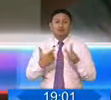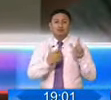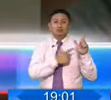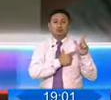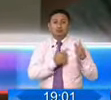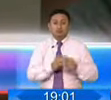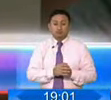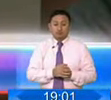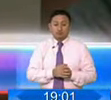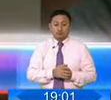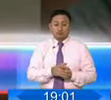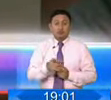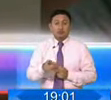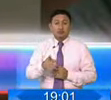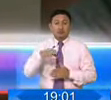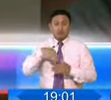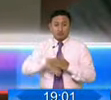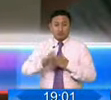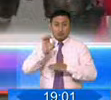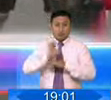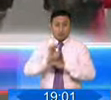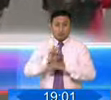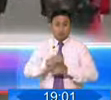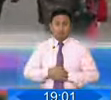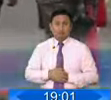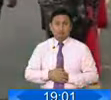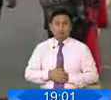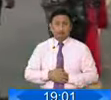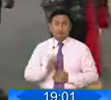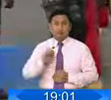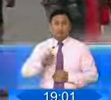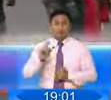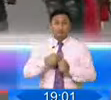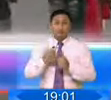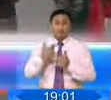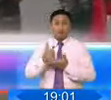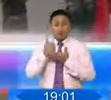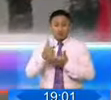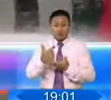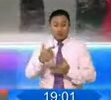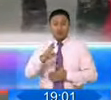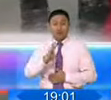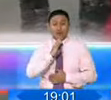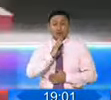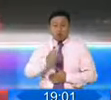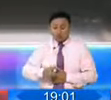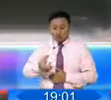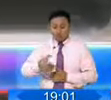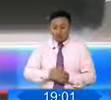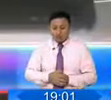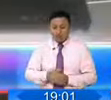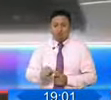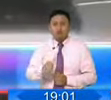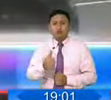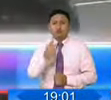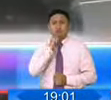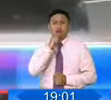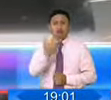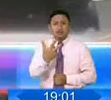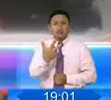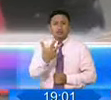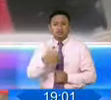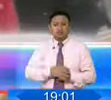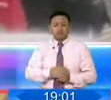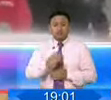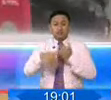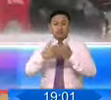encontraba totalmente dentro de nuestro territorio. Recibieron las primeras atenciones, les brindaron agua y continuaron en busca de los 3 que faltaban.